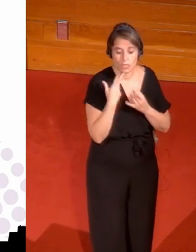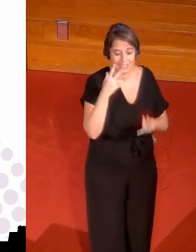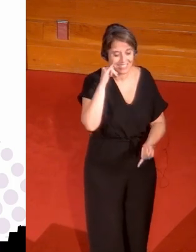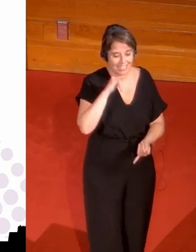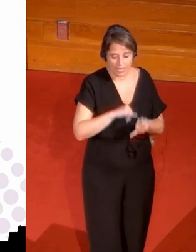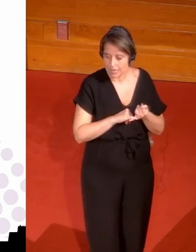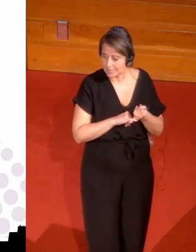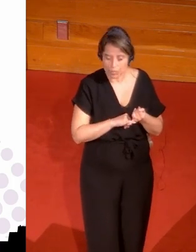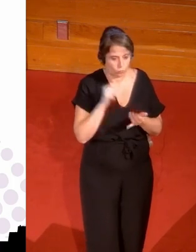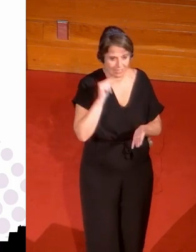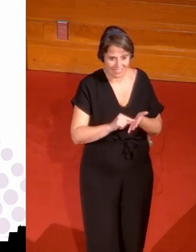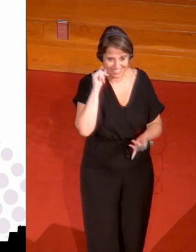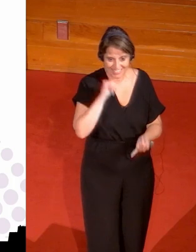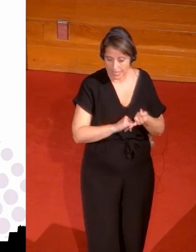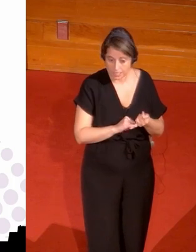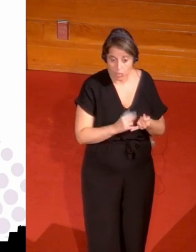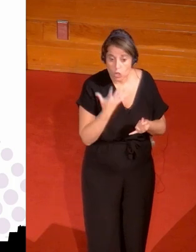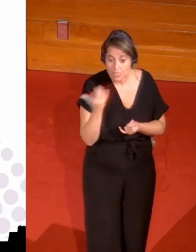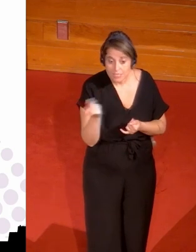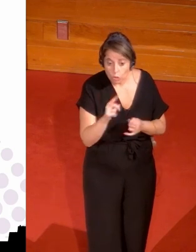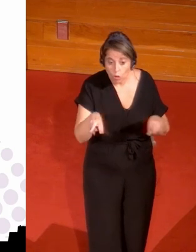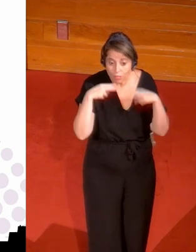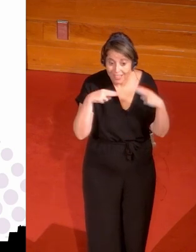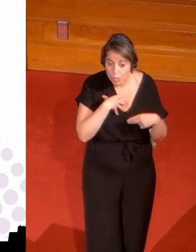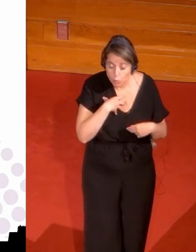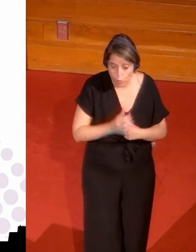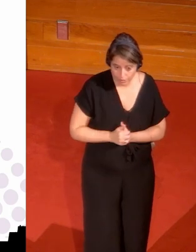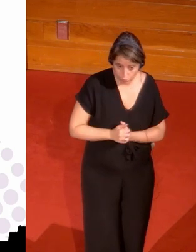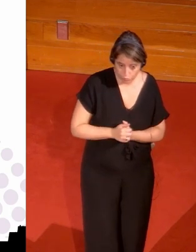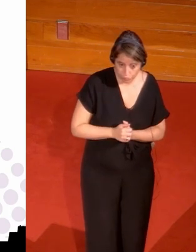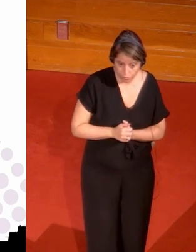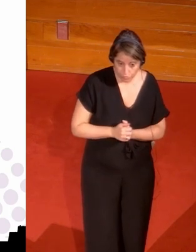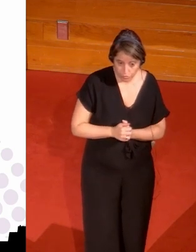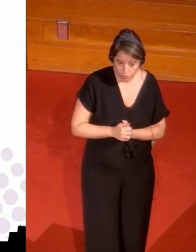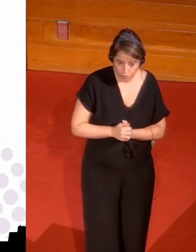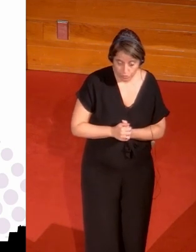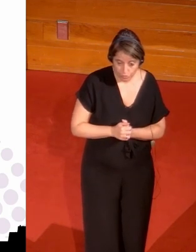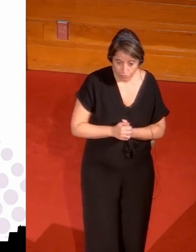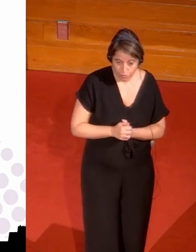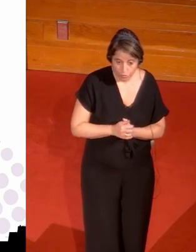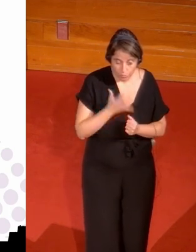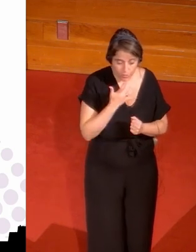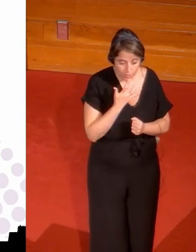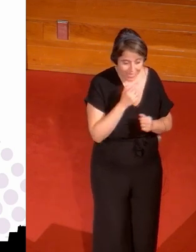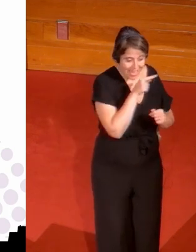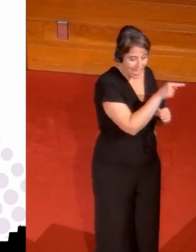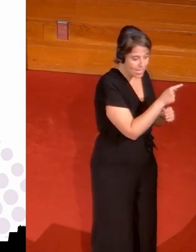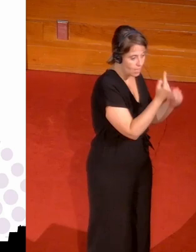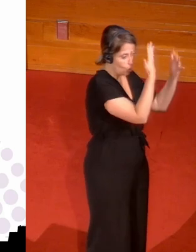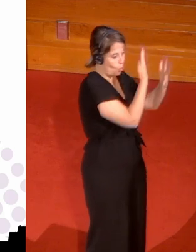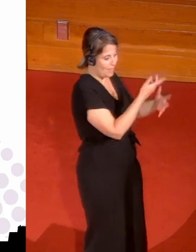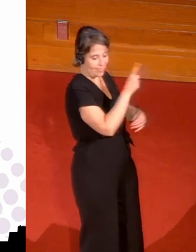cansaron muy muy rápidamente dice es que si no no podíamos salir a cenar dice porque era como que él me quería